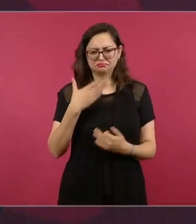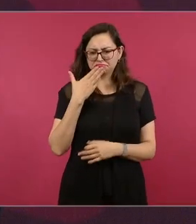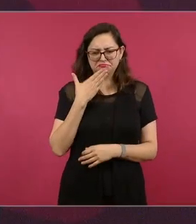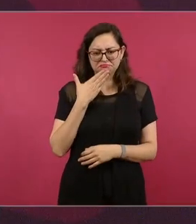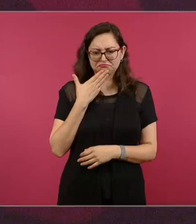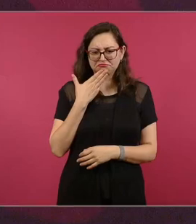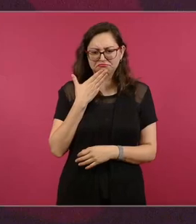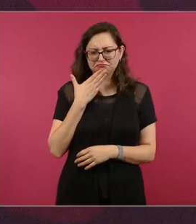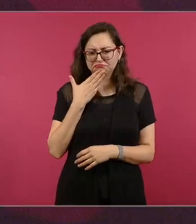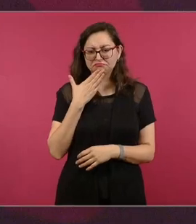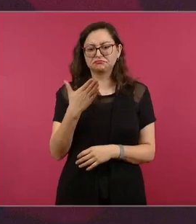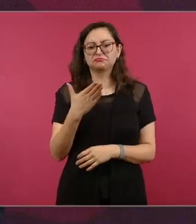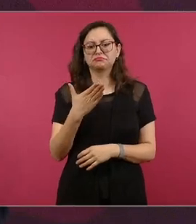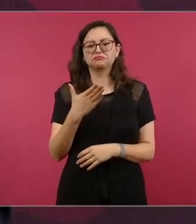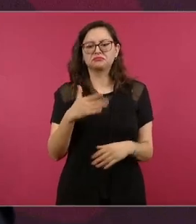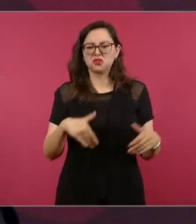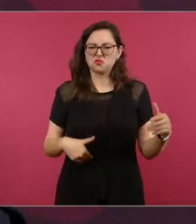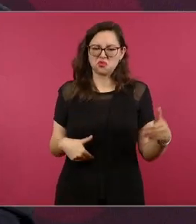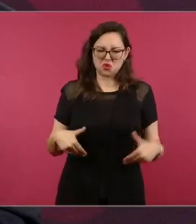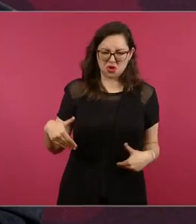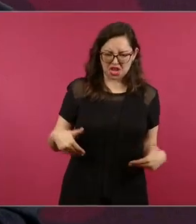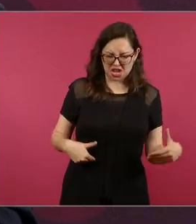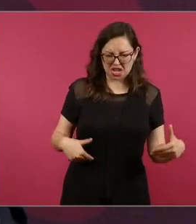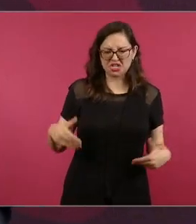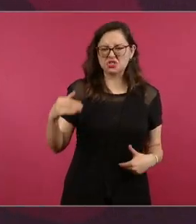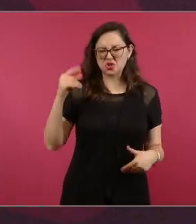están enojados y